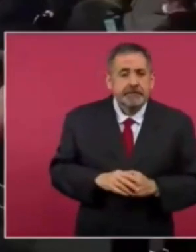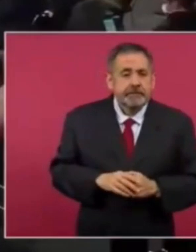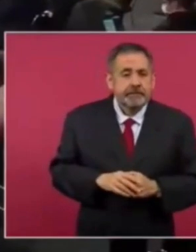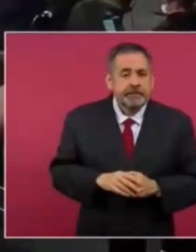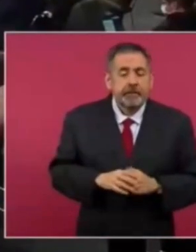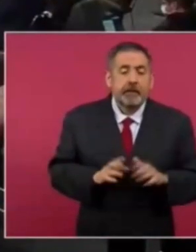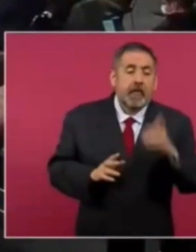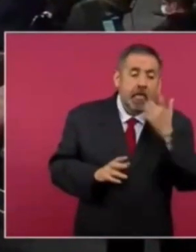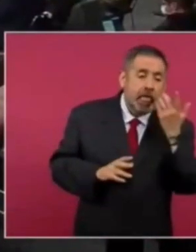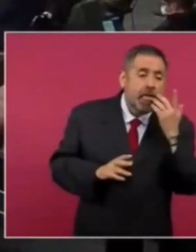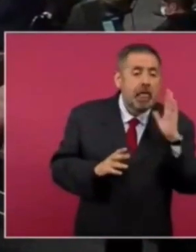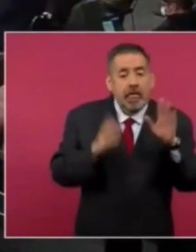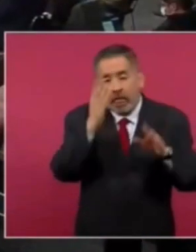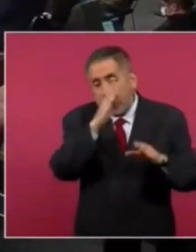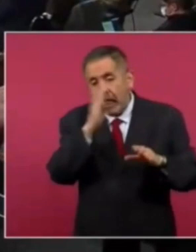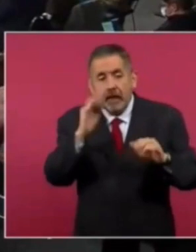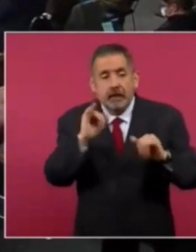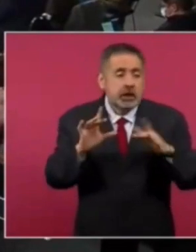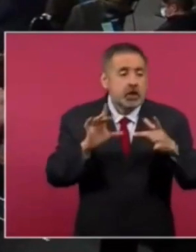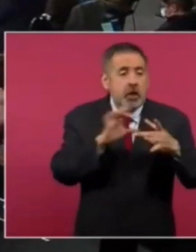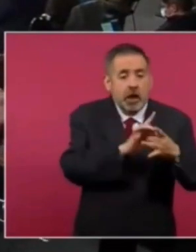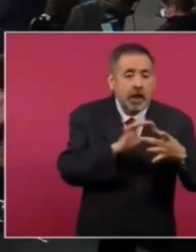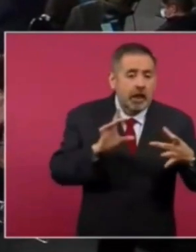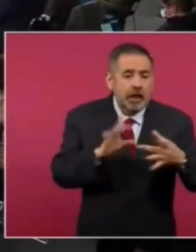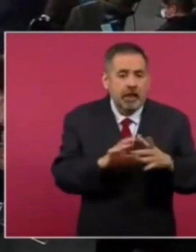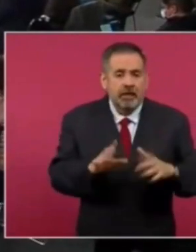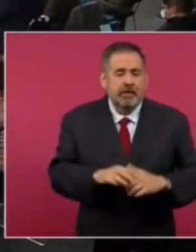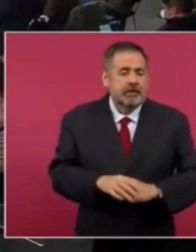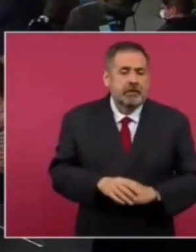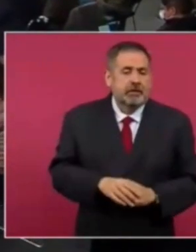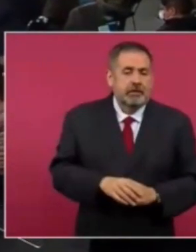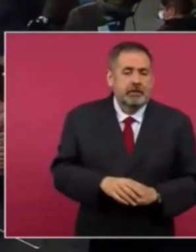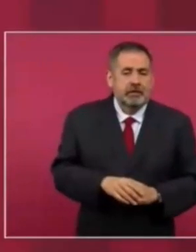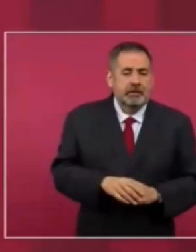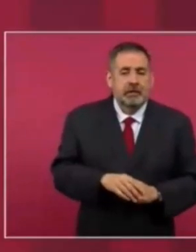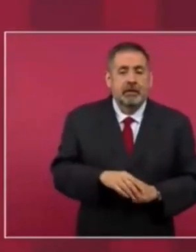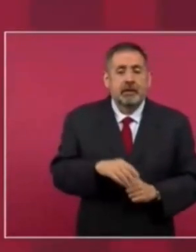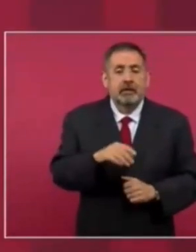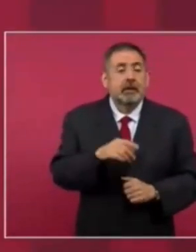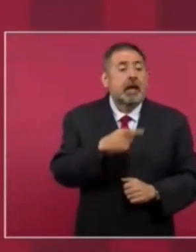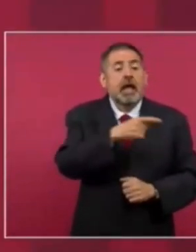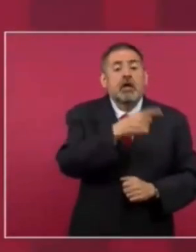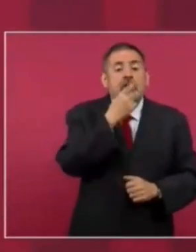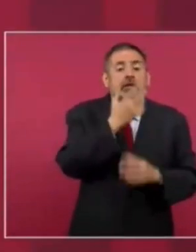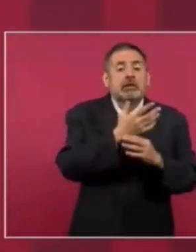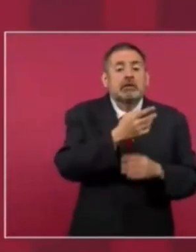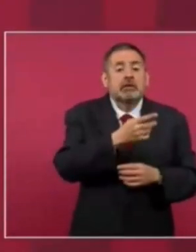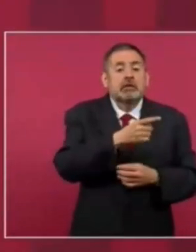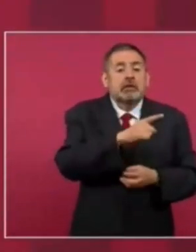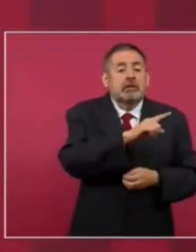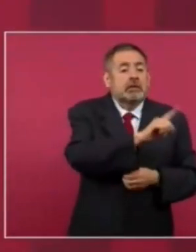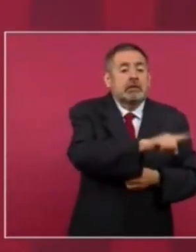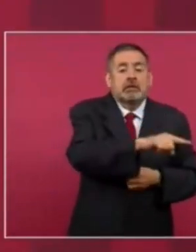Nada de que va a haber así. Alternancia, decía.